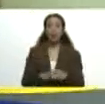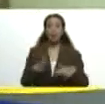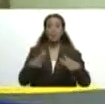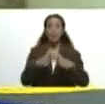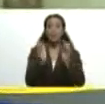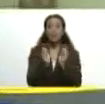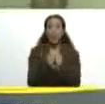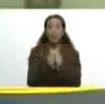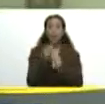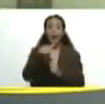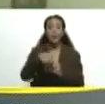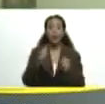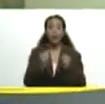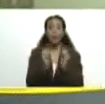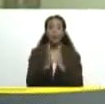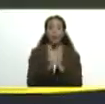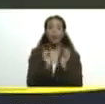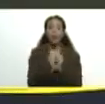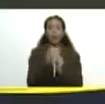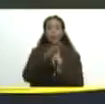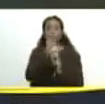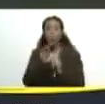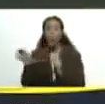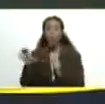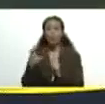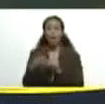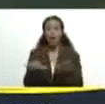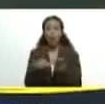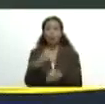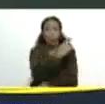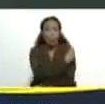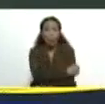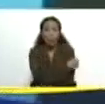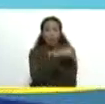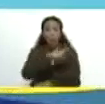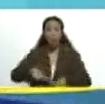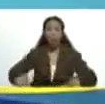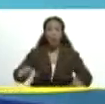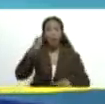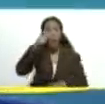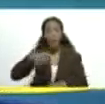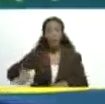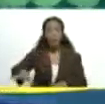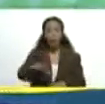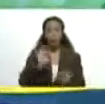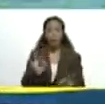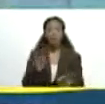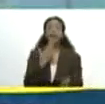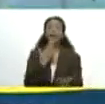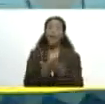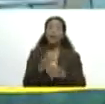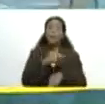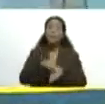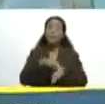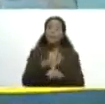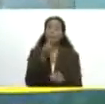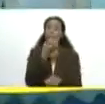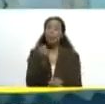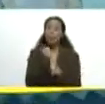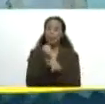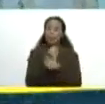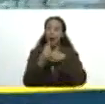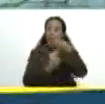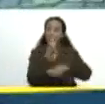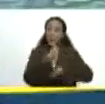hospital tipo 1 de Boca de Uchire está funcionando. Quiero dar las gracias a sus ministros que están haciendo un buen trabajo, presidente, en